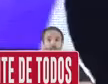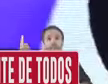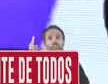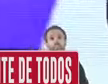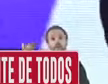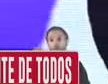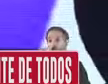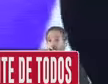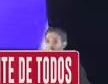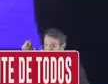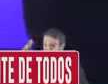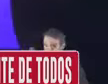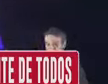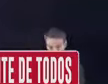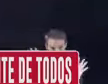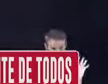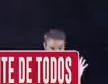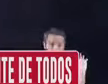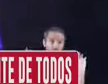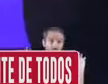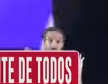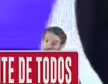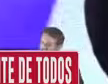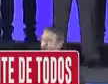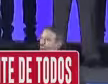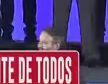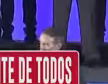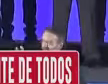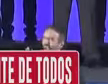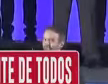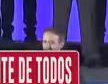macri no y salvo lo tenían